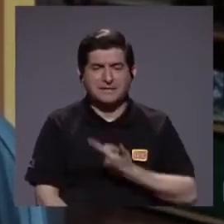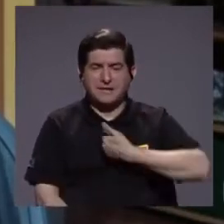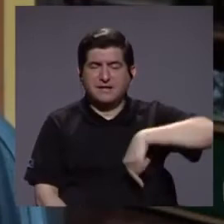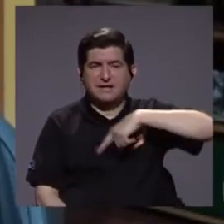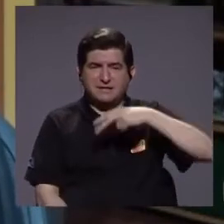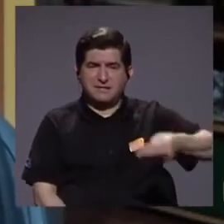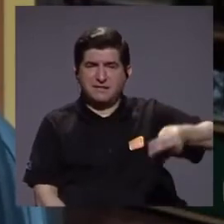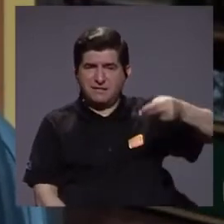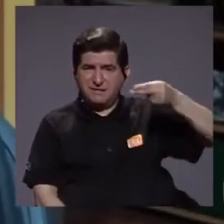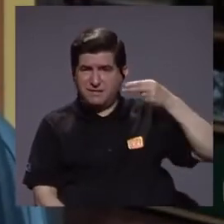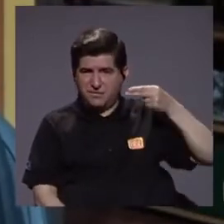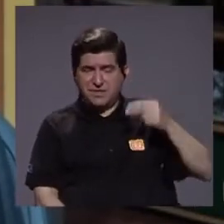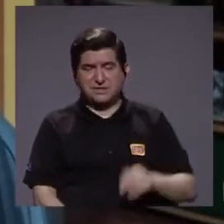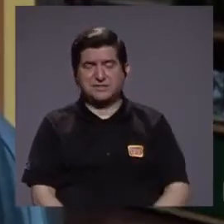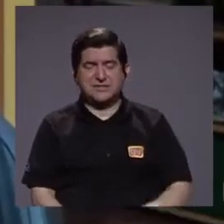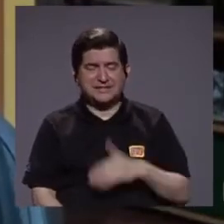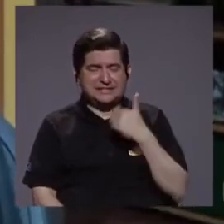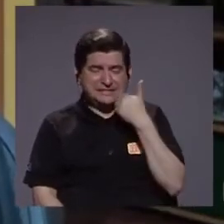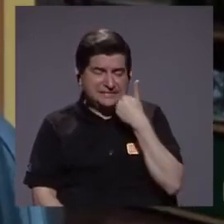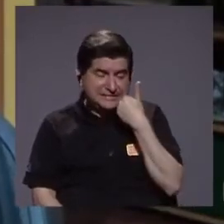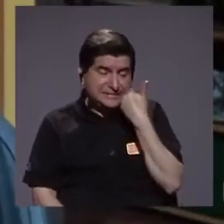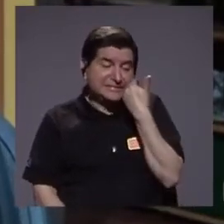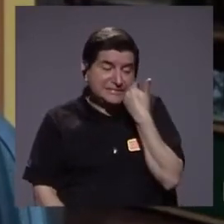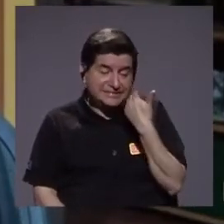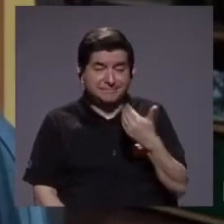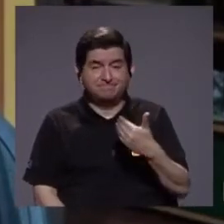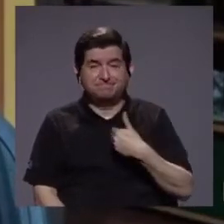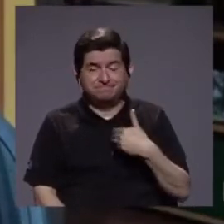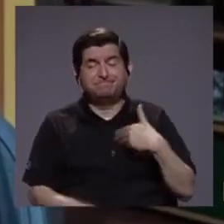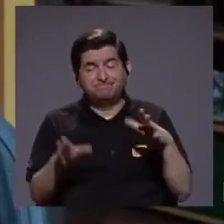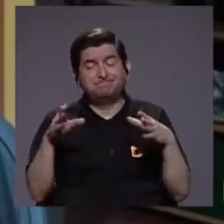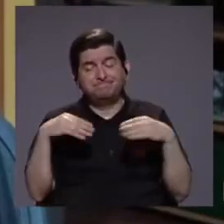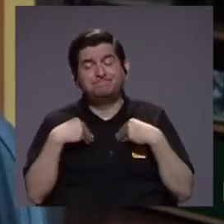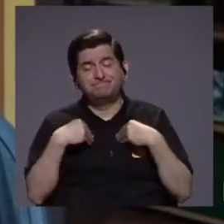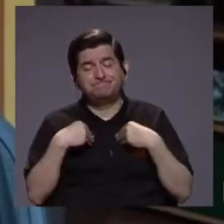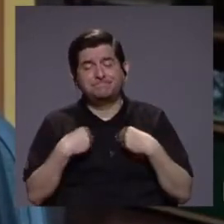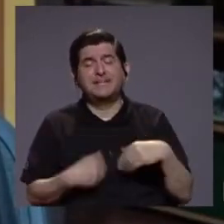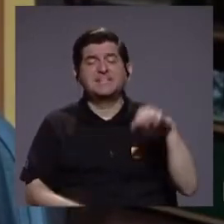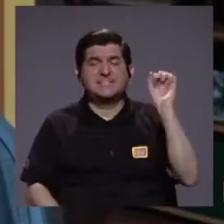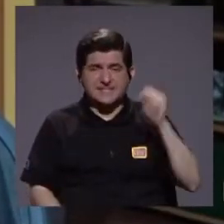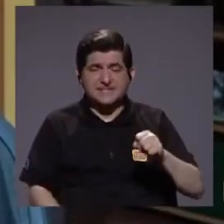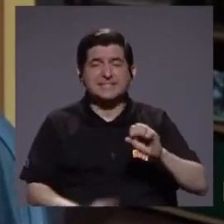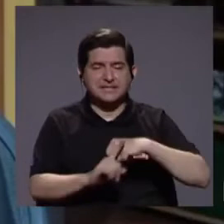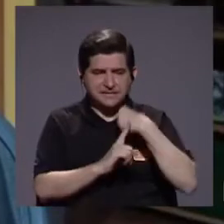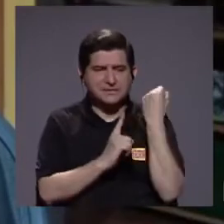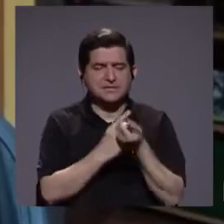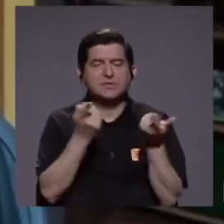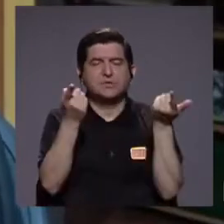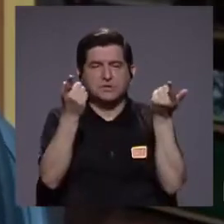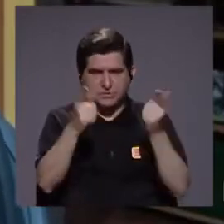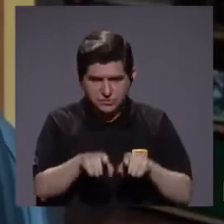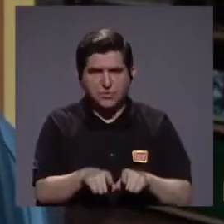historia y es vergonzoso tener que aceptarlo. Se han dado una serie de situaciones